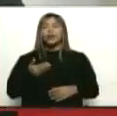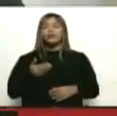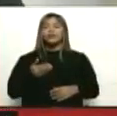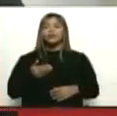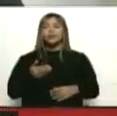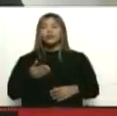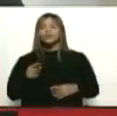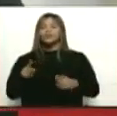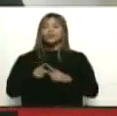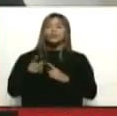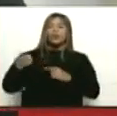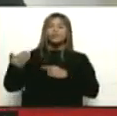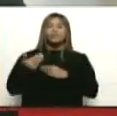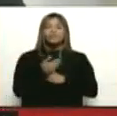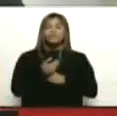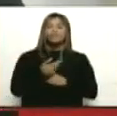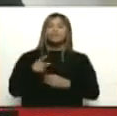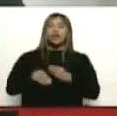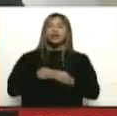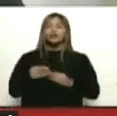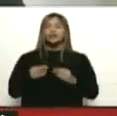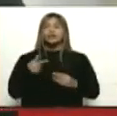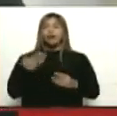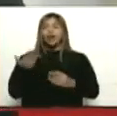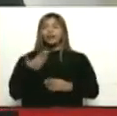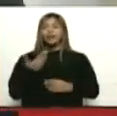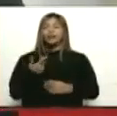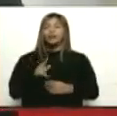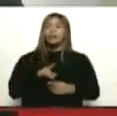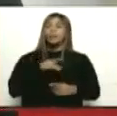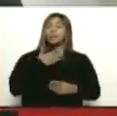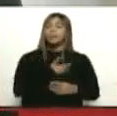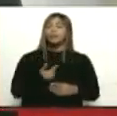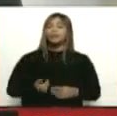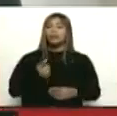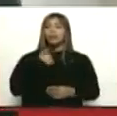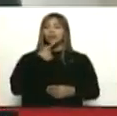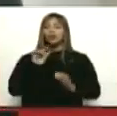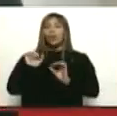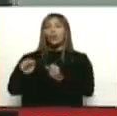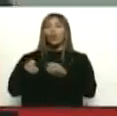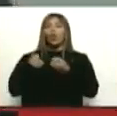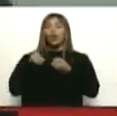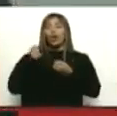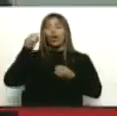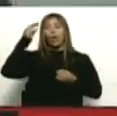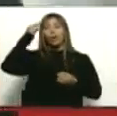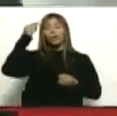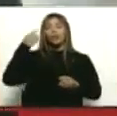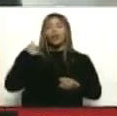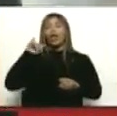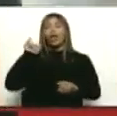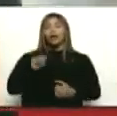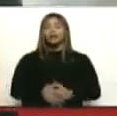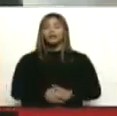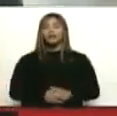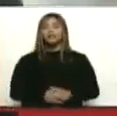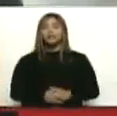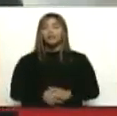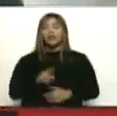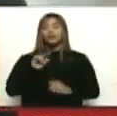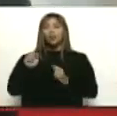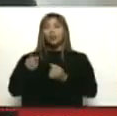impuesto las sanciones y que lo ha dicho el presidente varias veces, que es ese bloqueo mental que muchas veces tenemos. A ese